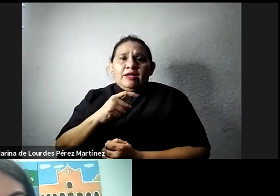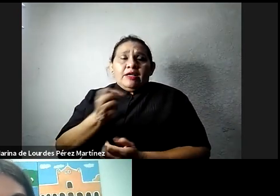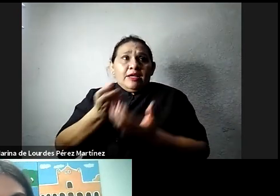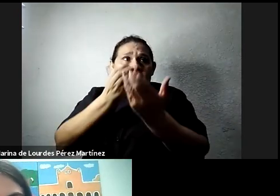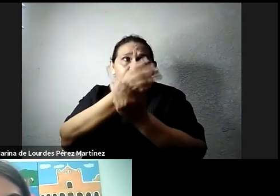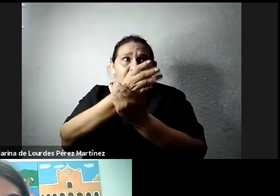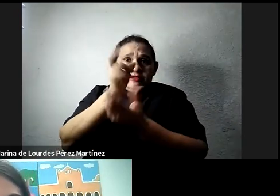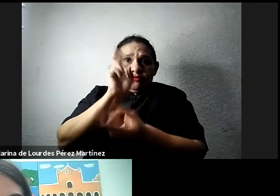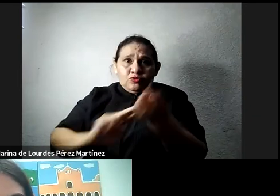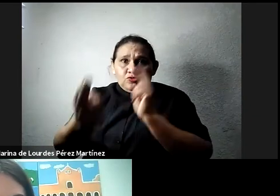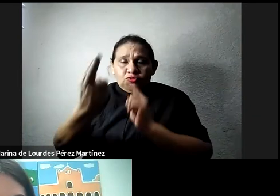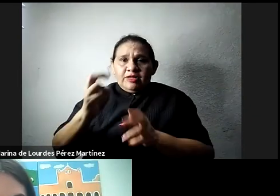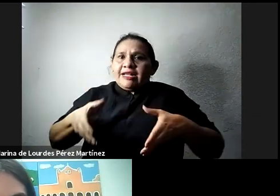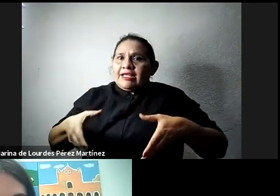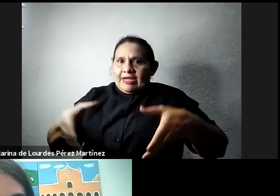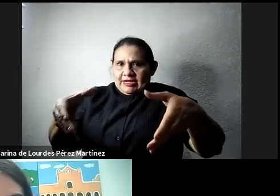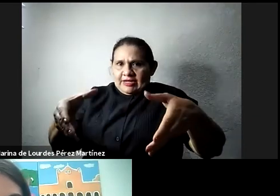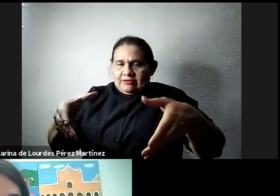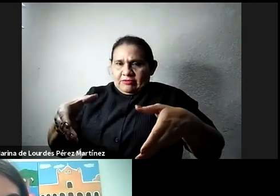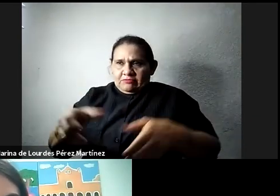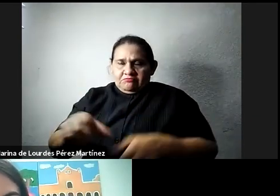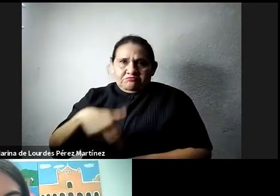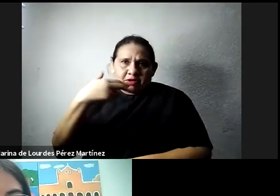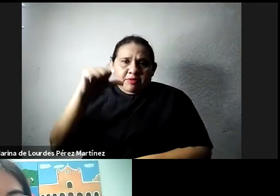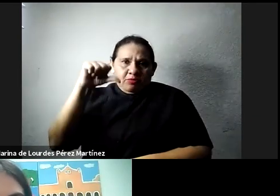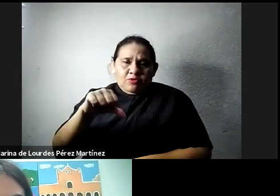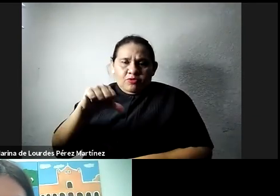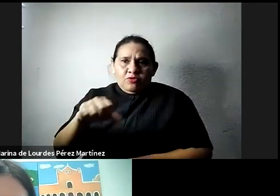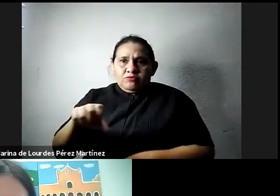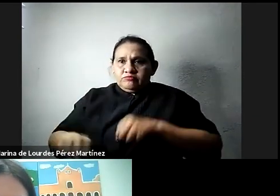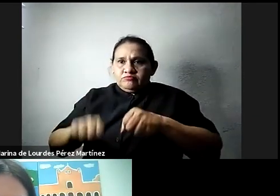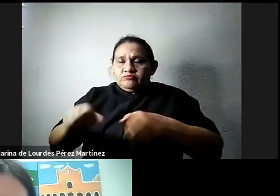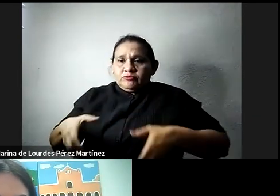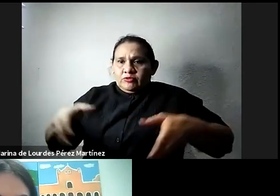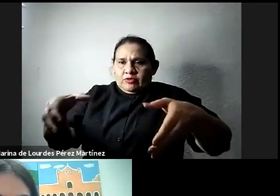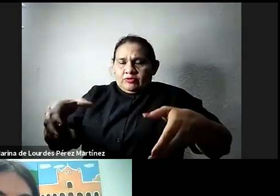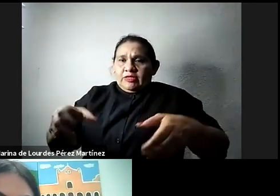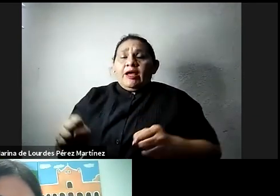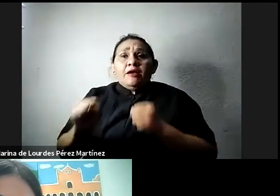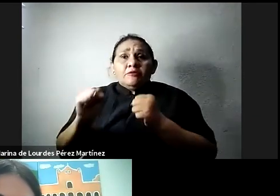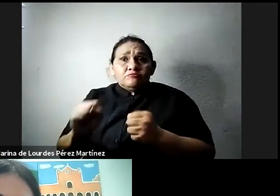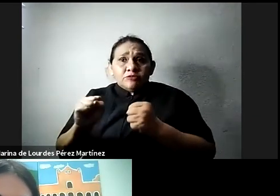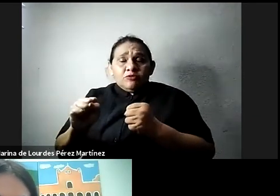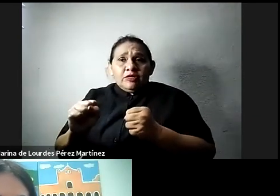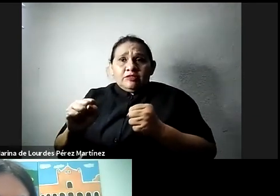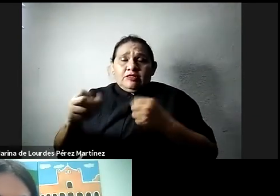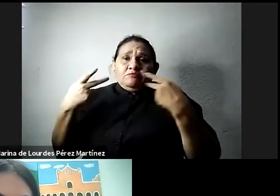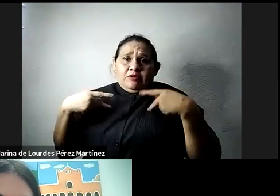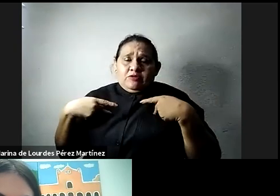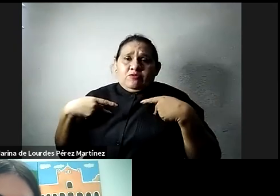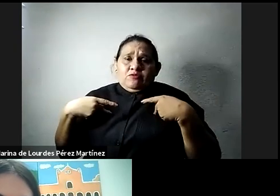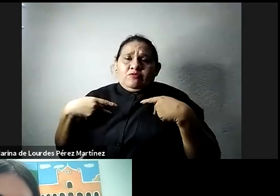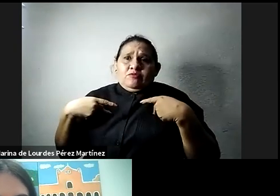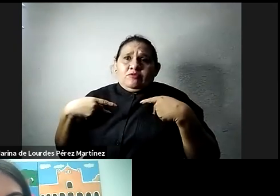calles. Cuando hablamos hoy de ciclovías, estamos hablando también de la seguridad de los peatones y de los peatones que tienen